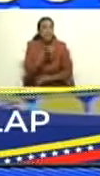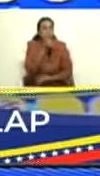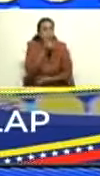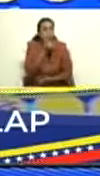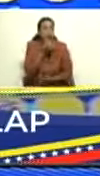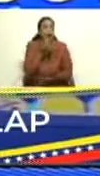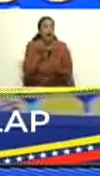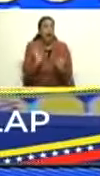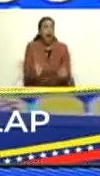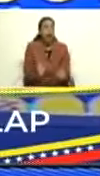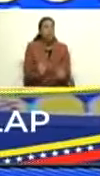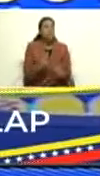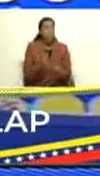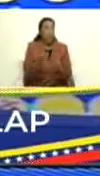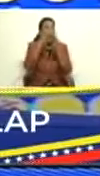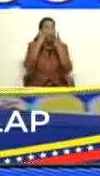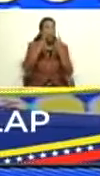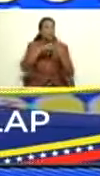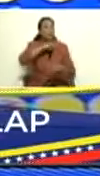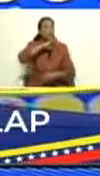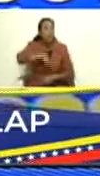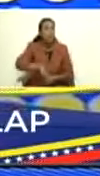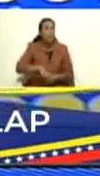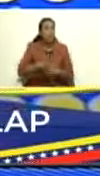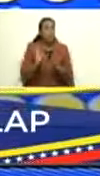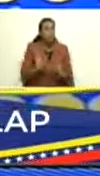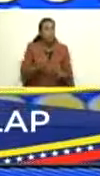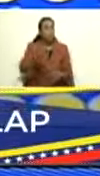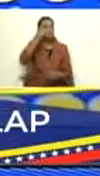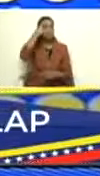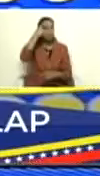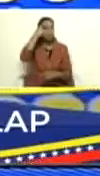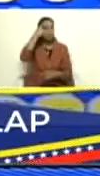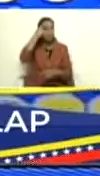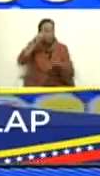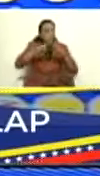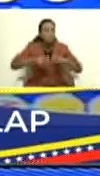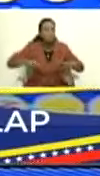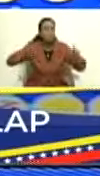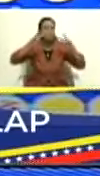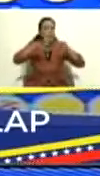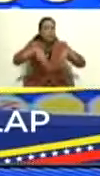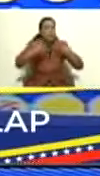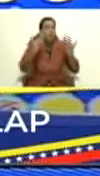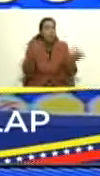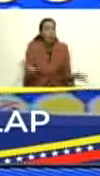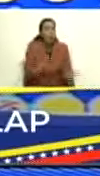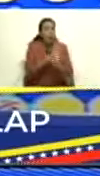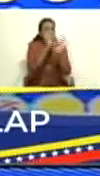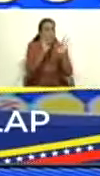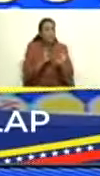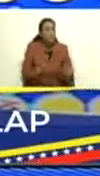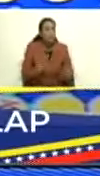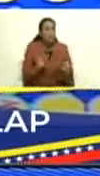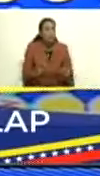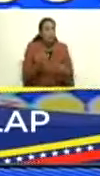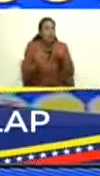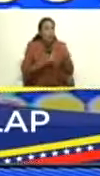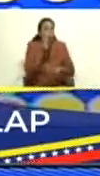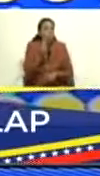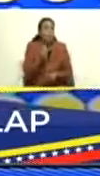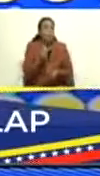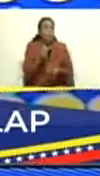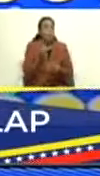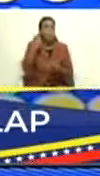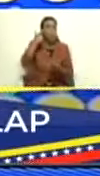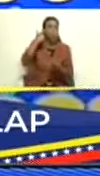Y si algo puede enseñarnos la historia, es a descubrir claves y mecanismos de la